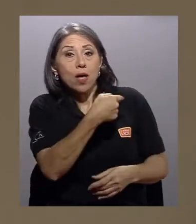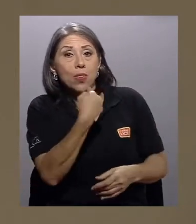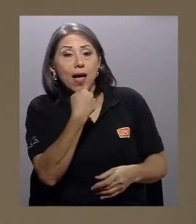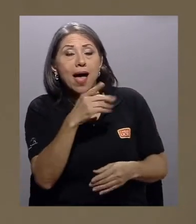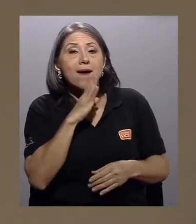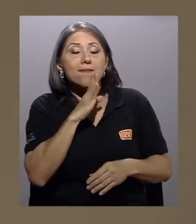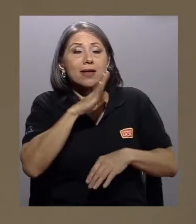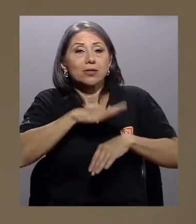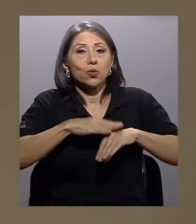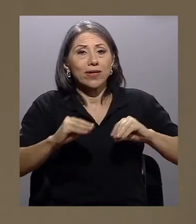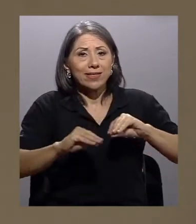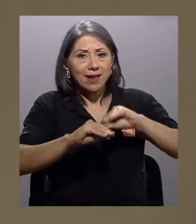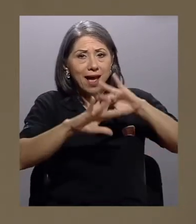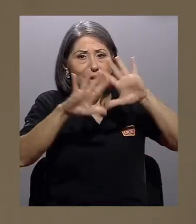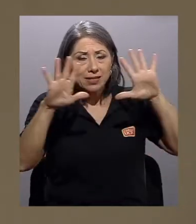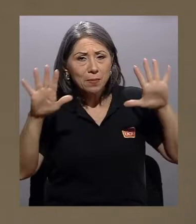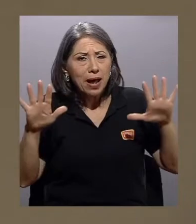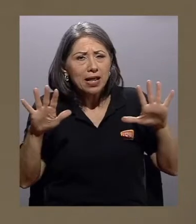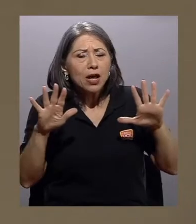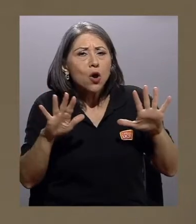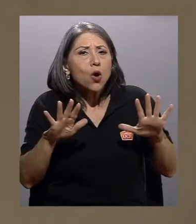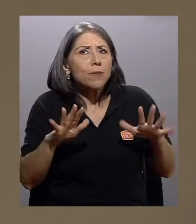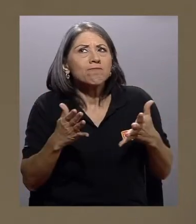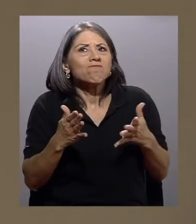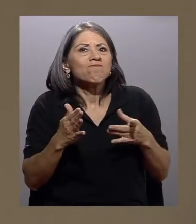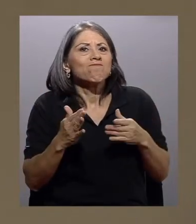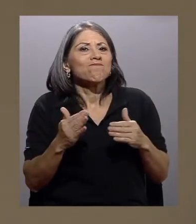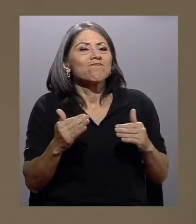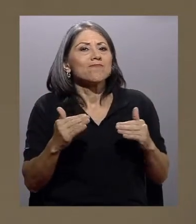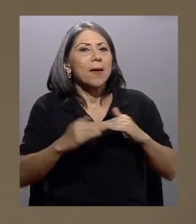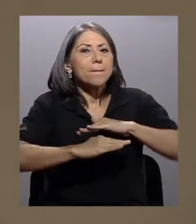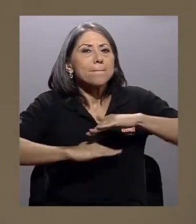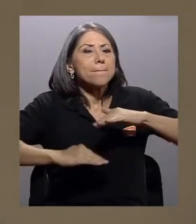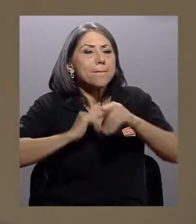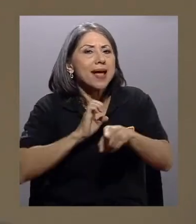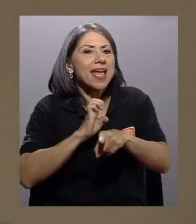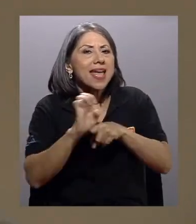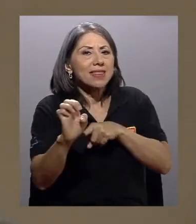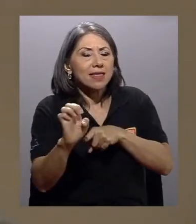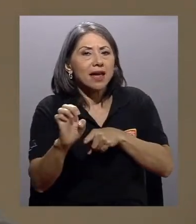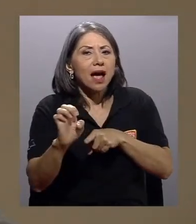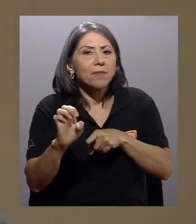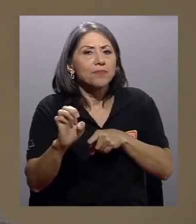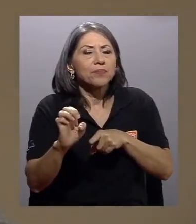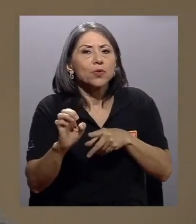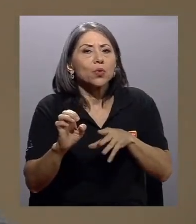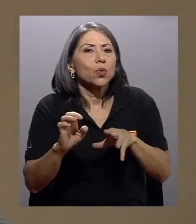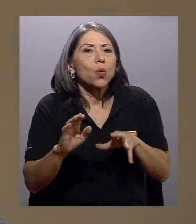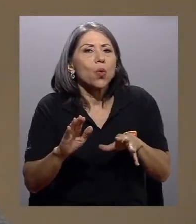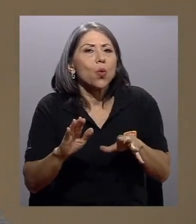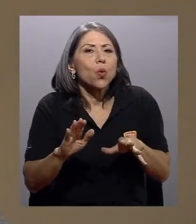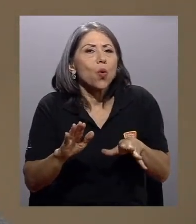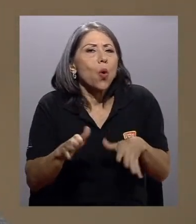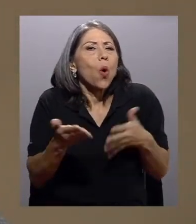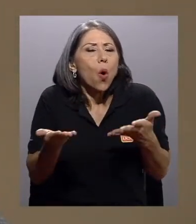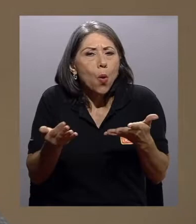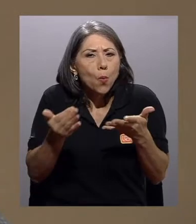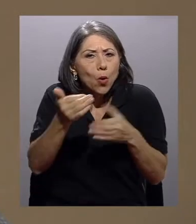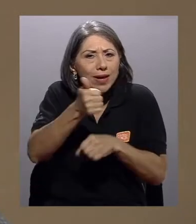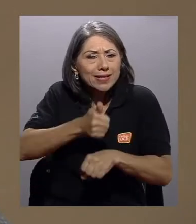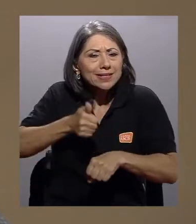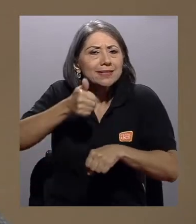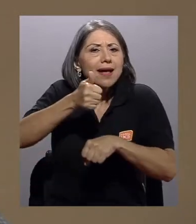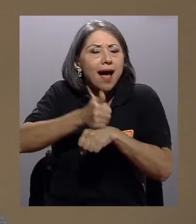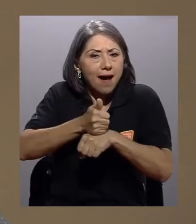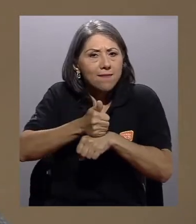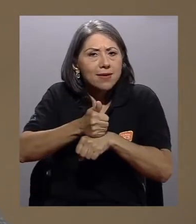mencionaba Franci, que había mencionado Sara, ¿cómo éticamente también se puede